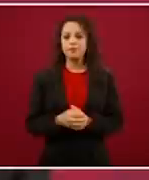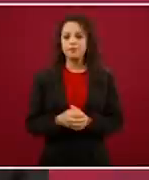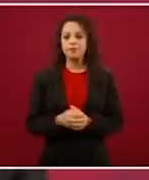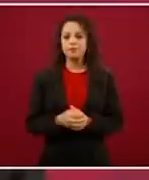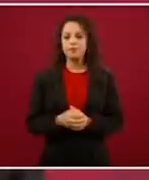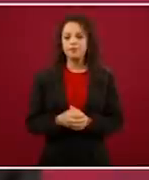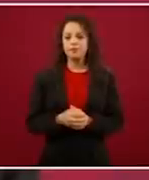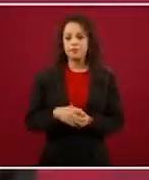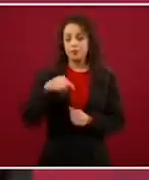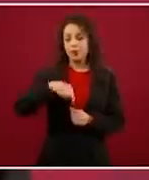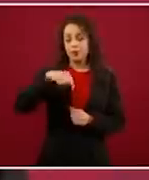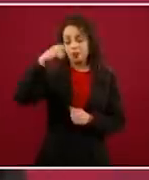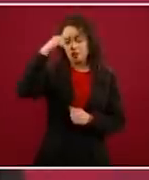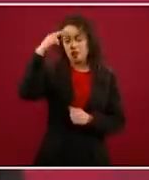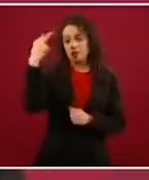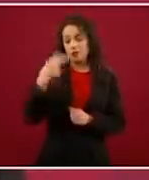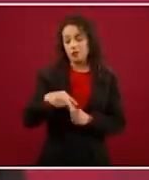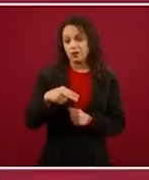enfrentaba México.